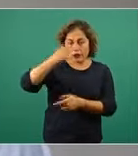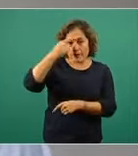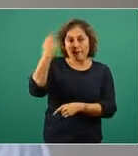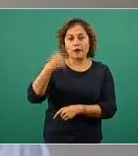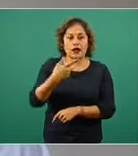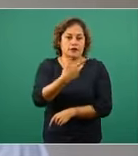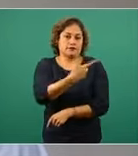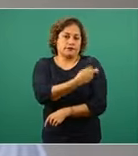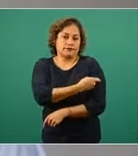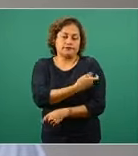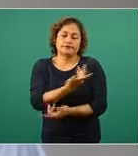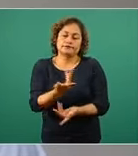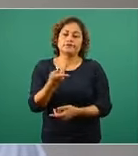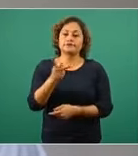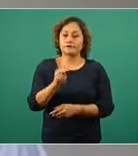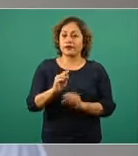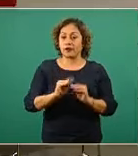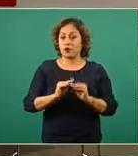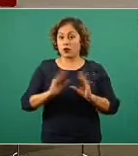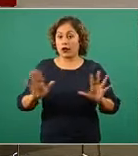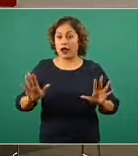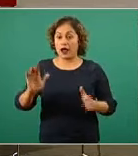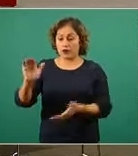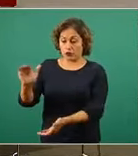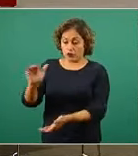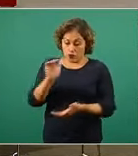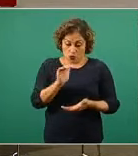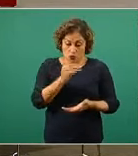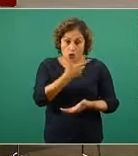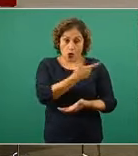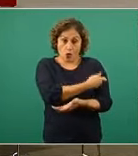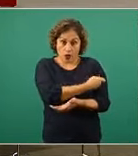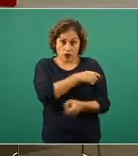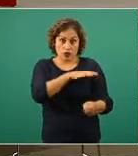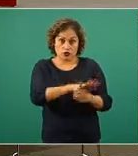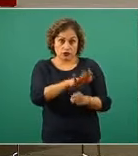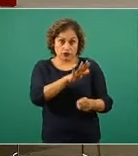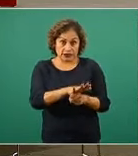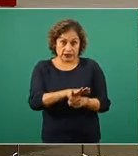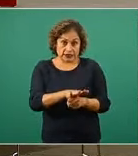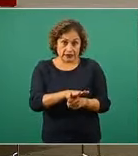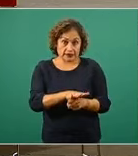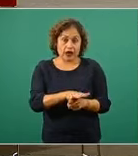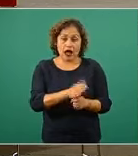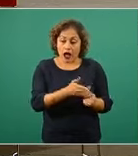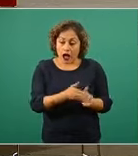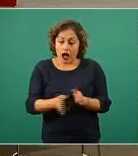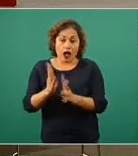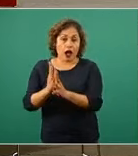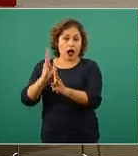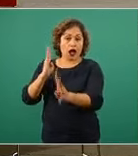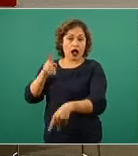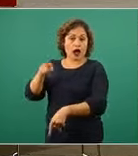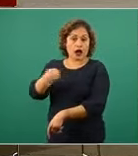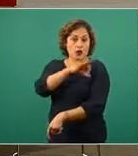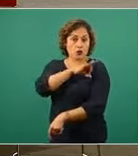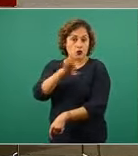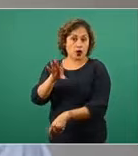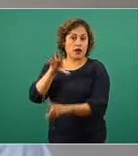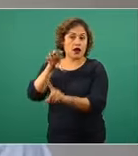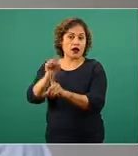la disponibilidad de vacuna permite que en ese mismo día que la persona acude pueda ser vacunada, de seguro